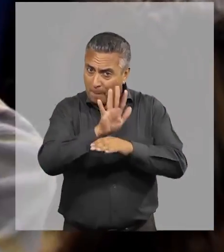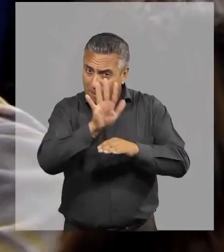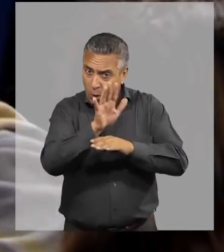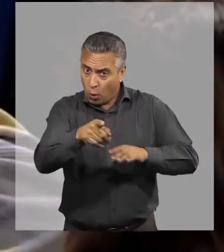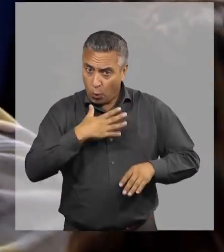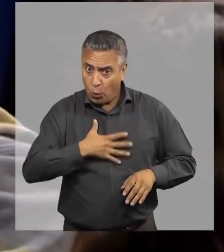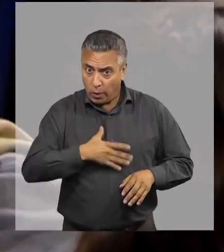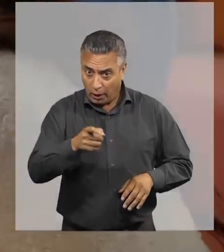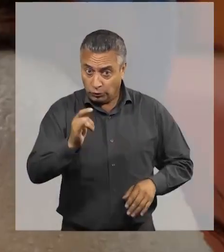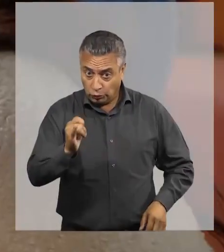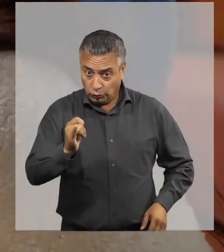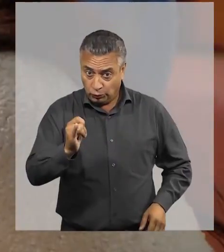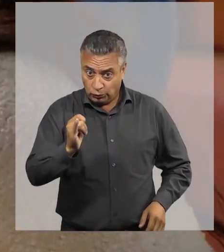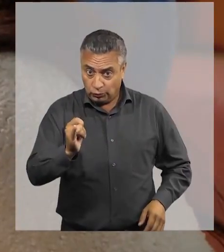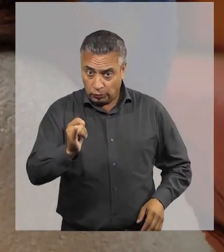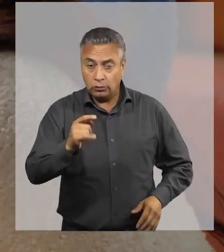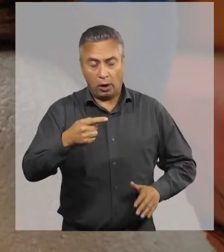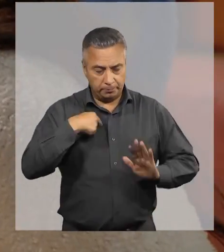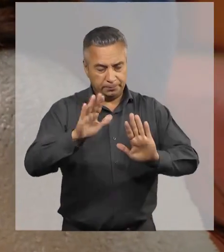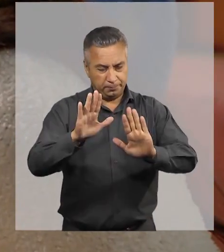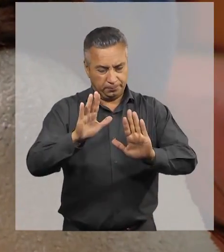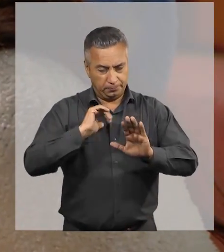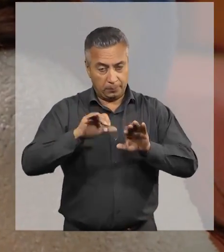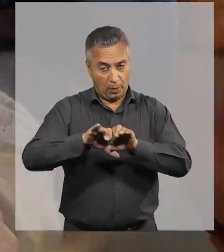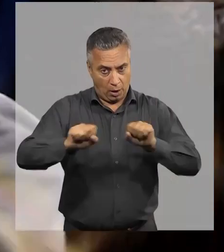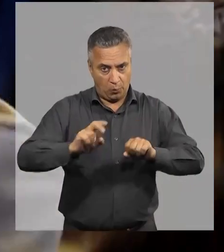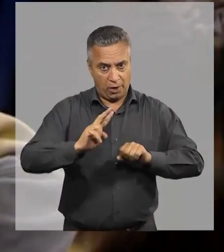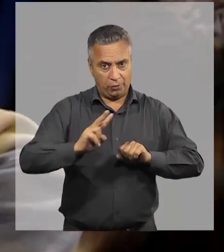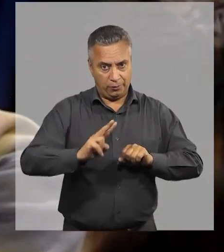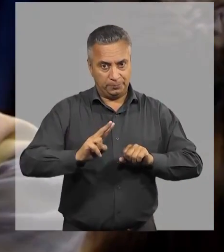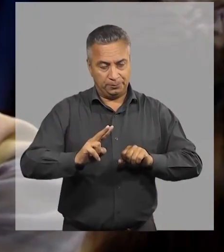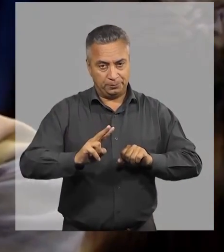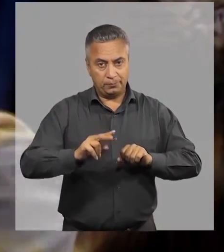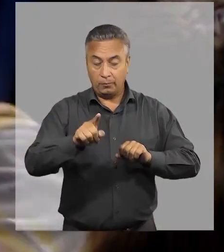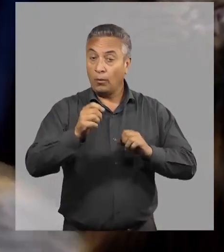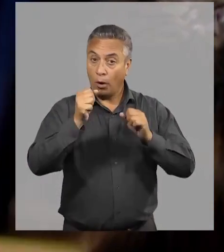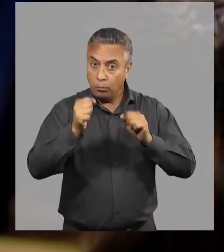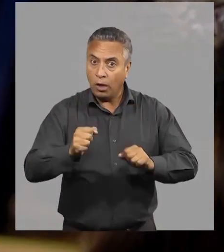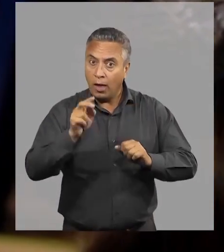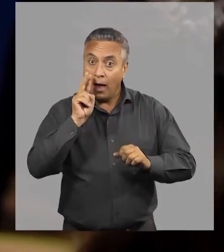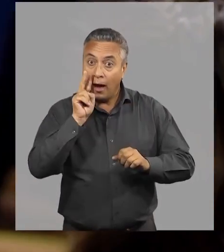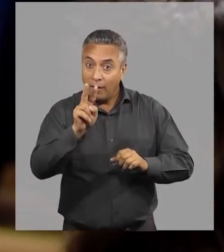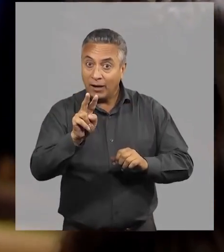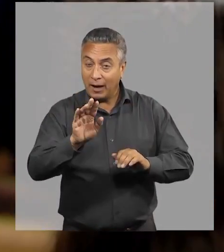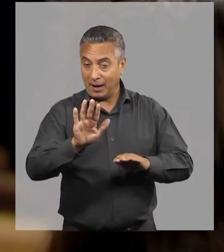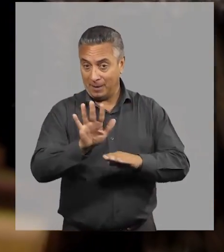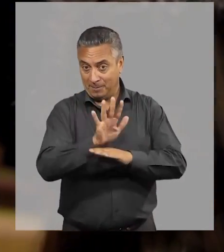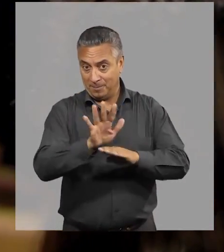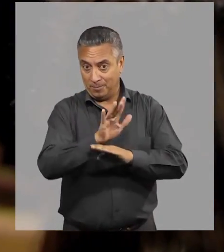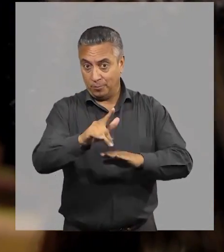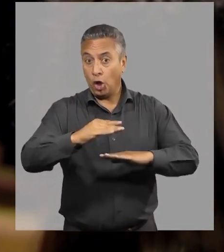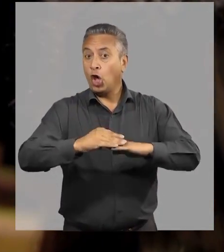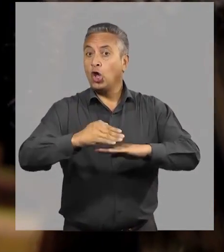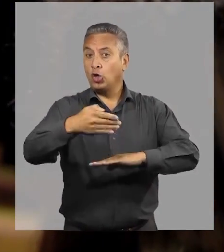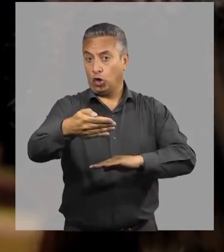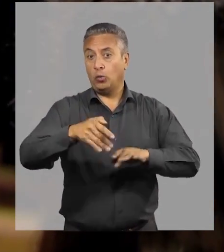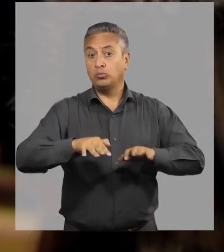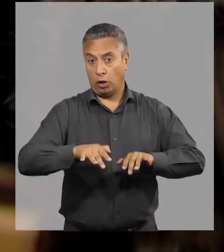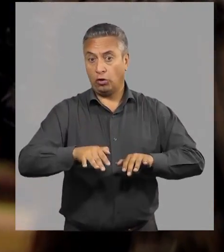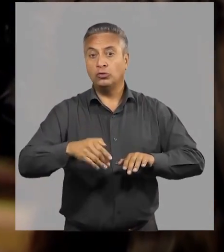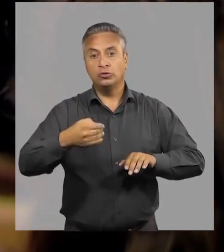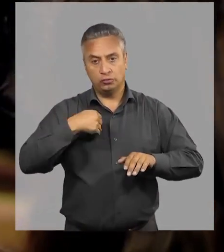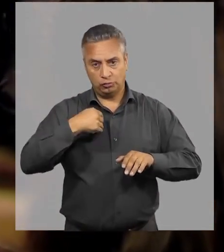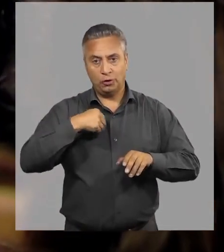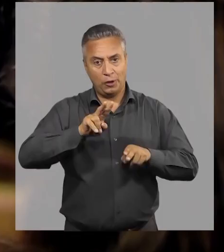¿Te gustan las películas? Sí. ¿Sí? Te propongo algo. Podemos ver una película en mi computador,